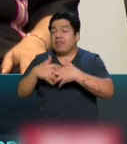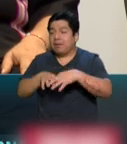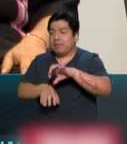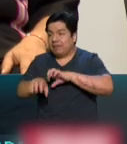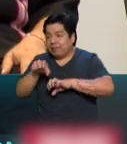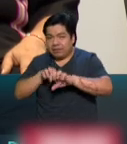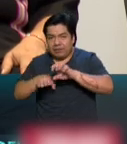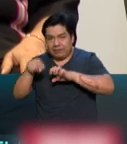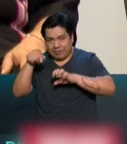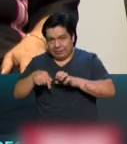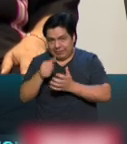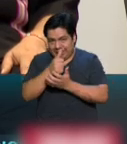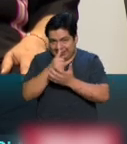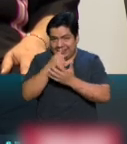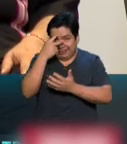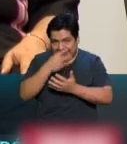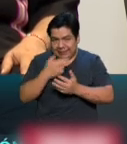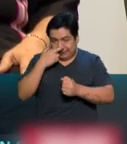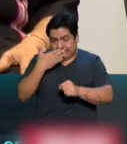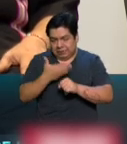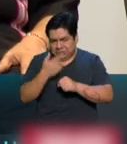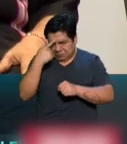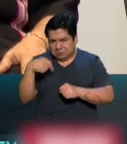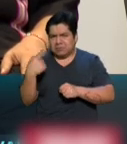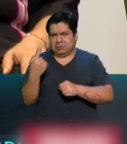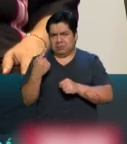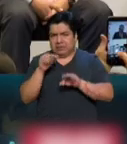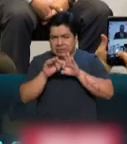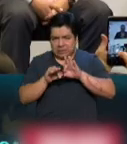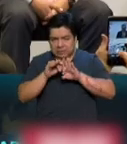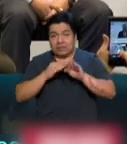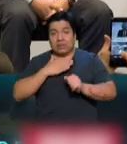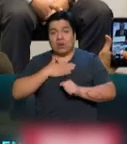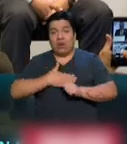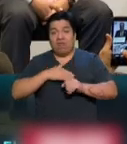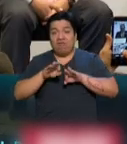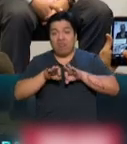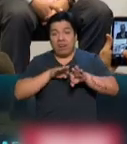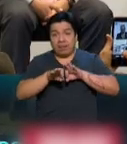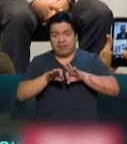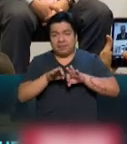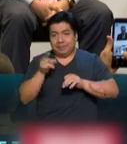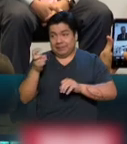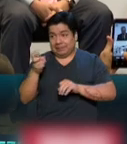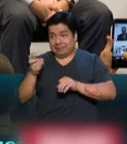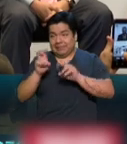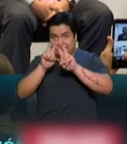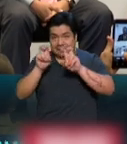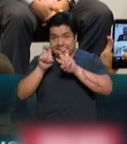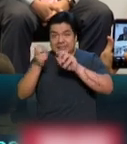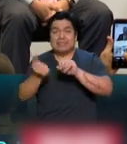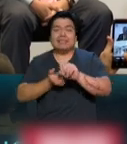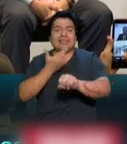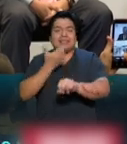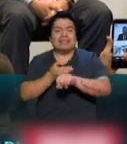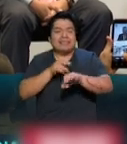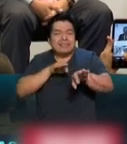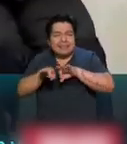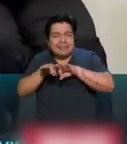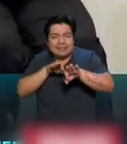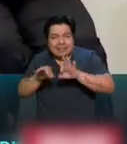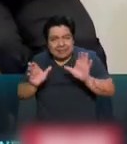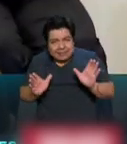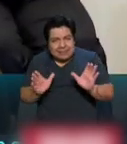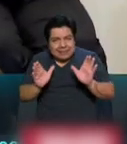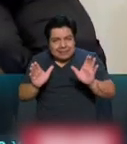en la capital del país, con el objetivo de alcanzar la justicia laboral. Para esta estrategia, la Secretaría del Trabajo y